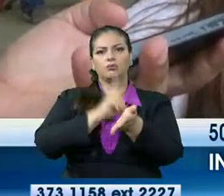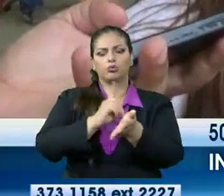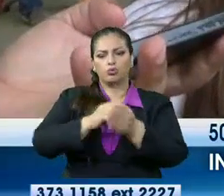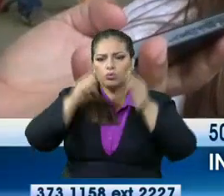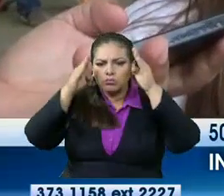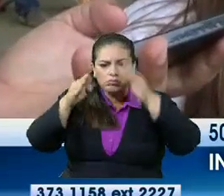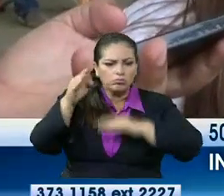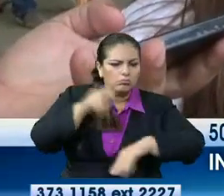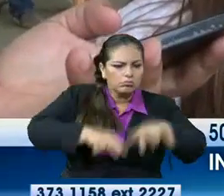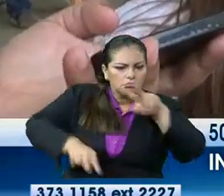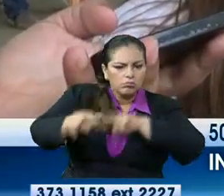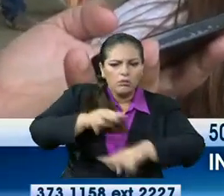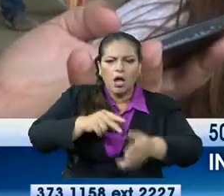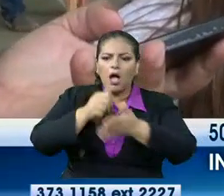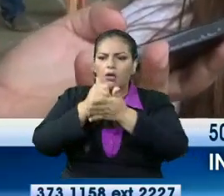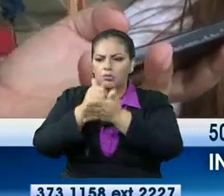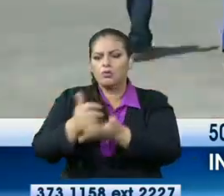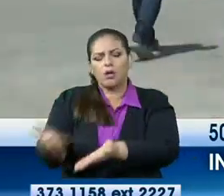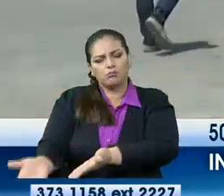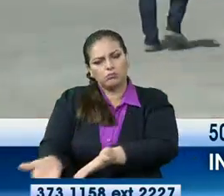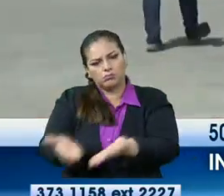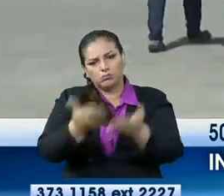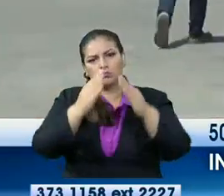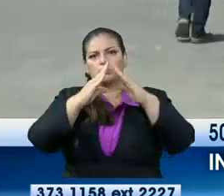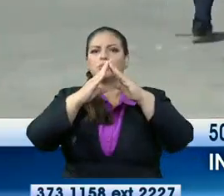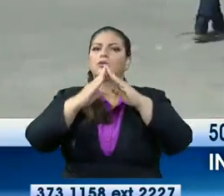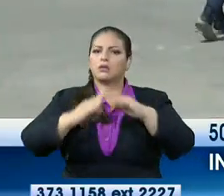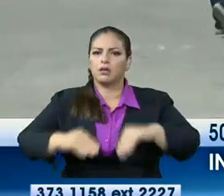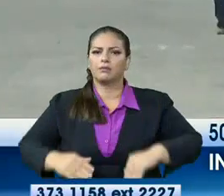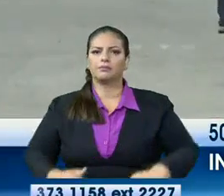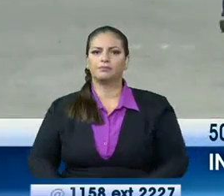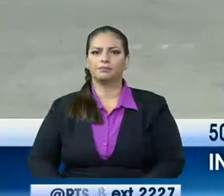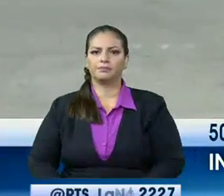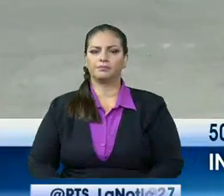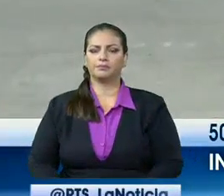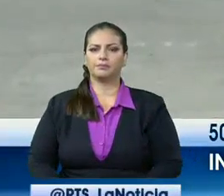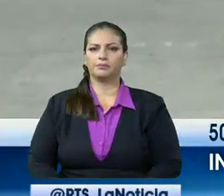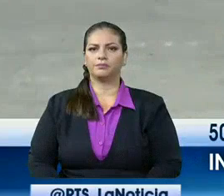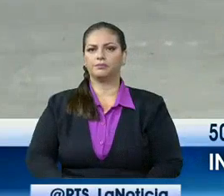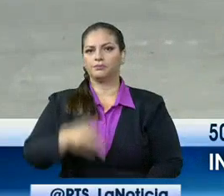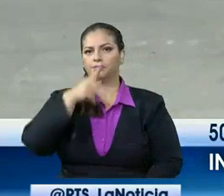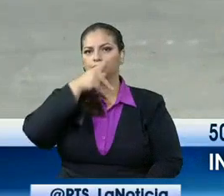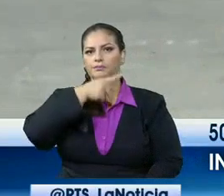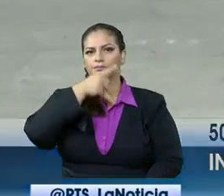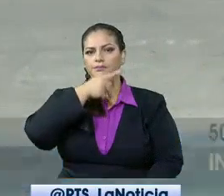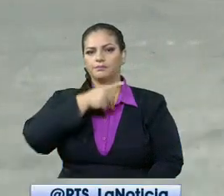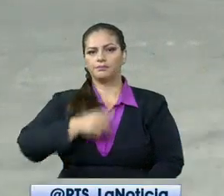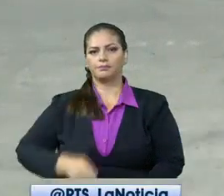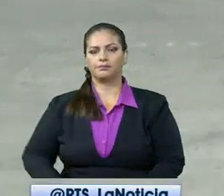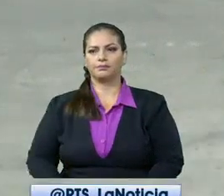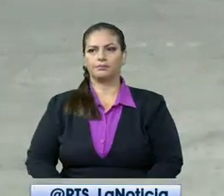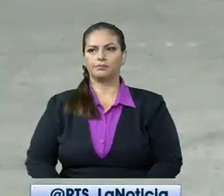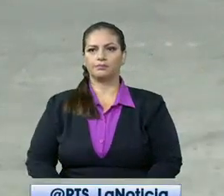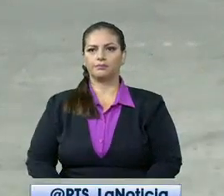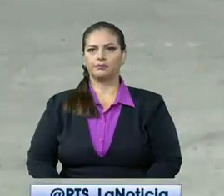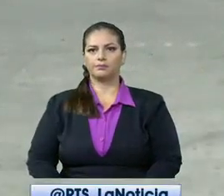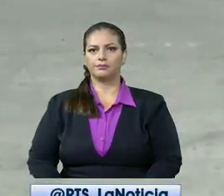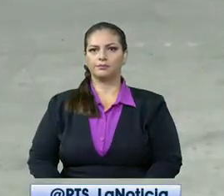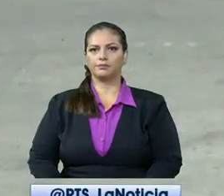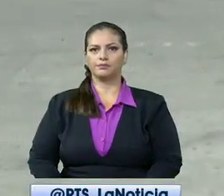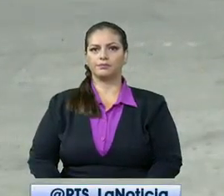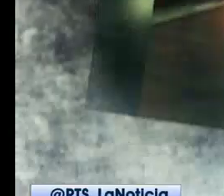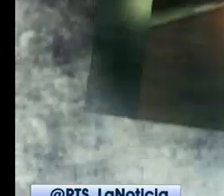controlados. Ningún paciente nos ha llegado crítico. Con cámaras, Eduardo García, desde Puerto Viejo, provincia de Manabí, informó Wendy Delgado.